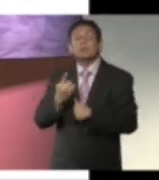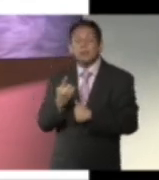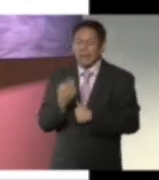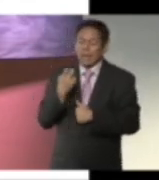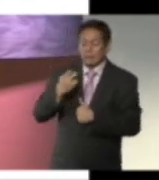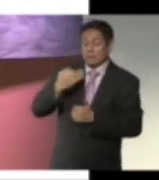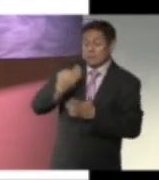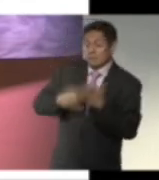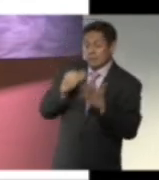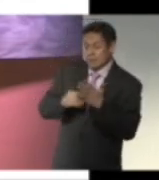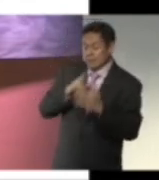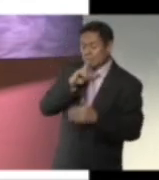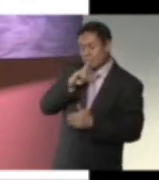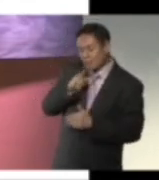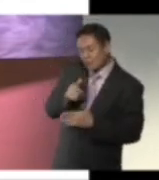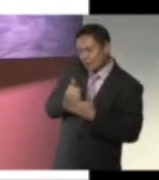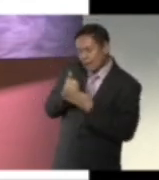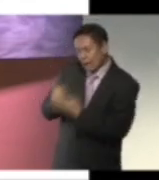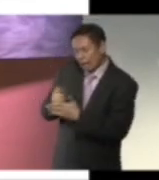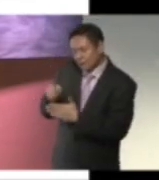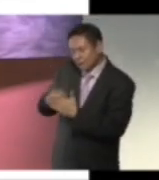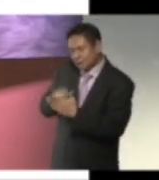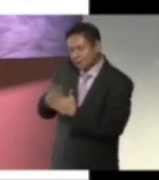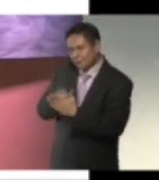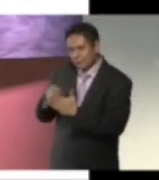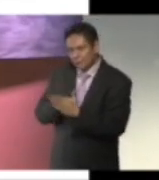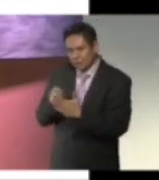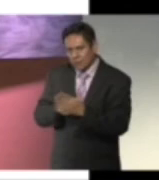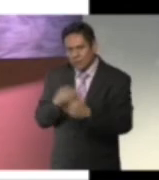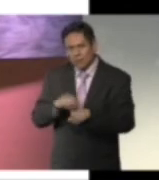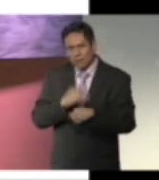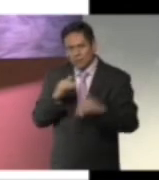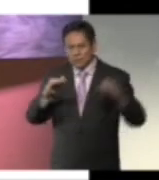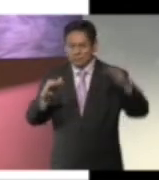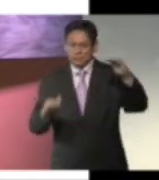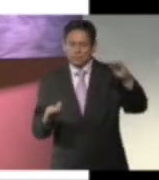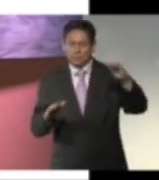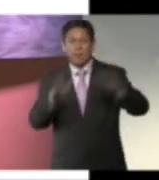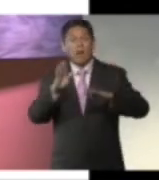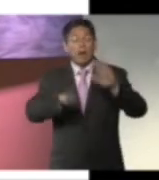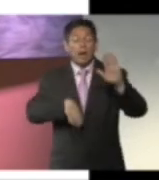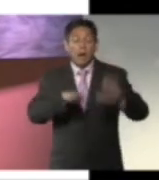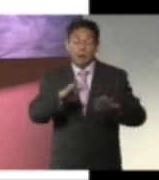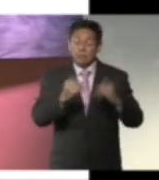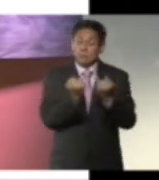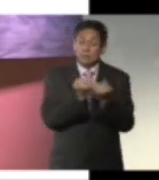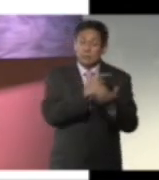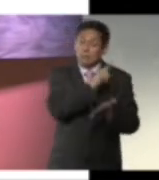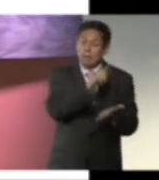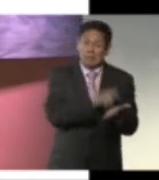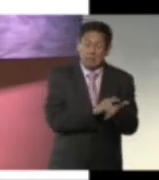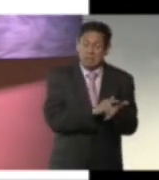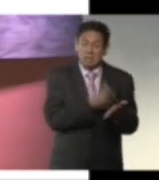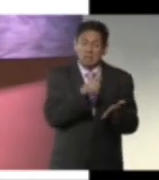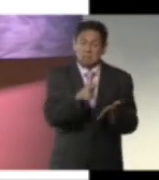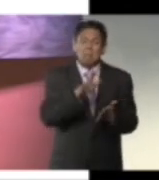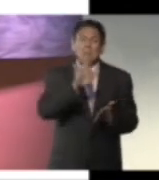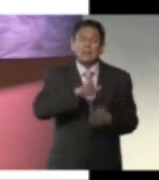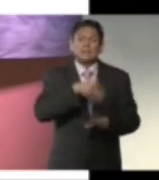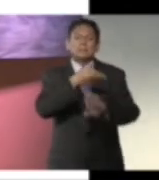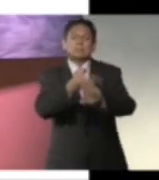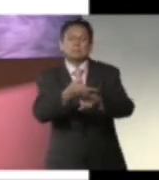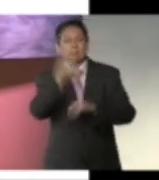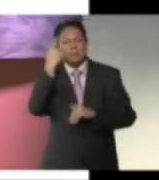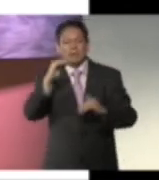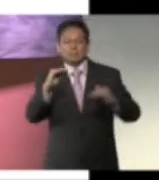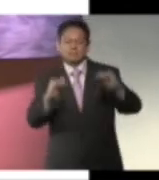tan generador de desigualdad que tenemos, pero también el derecho genera desigualdad, porque ustedes estarán de acuerdo que la